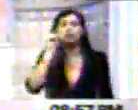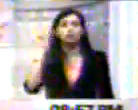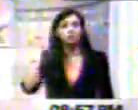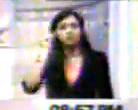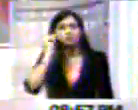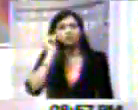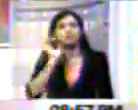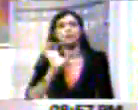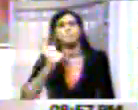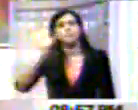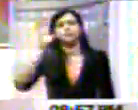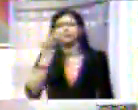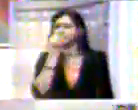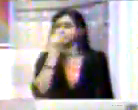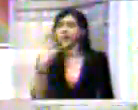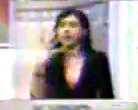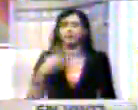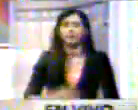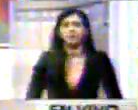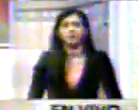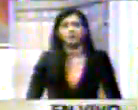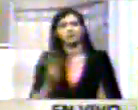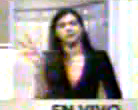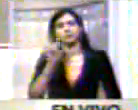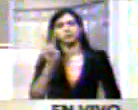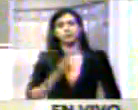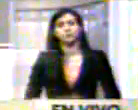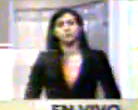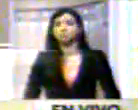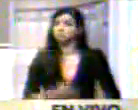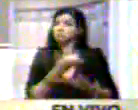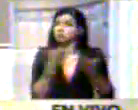nietas de esta hermosa patria que es Venezuela. Es para ustedes todo lo que hacemos.